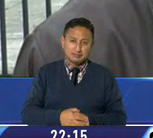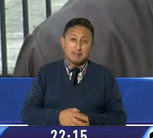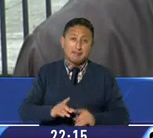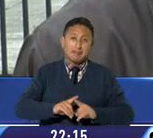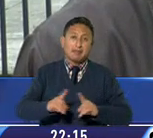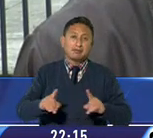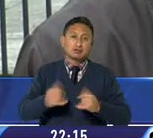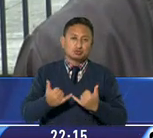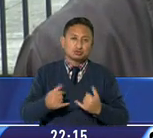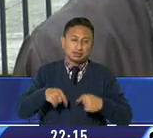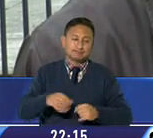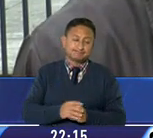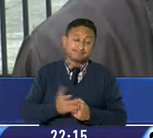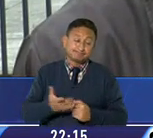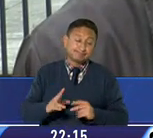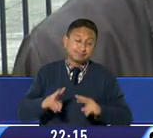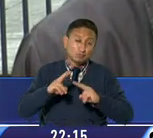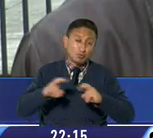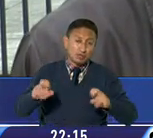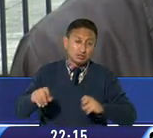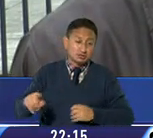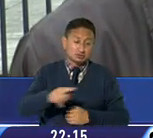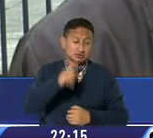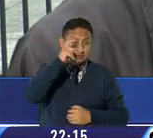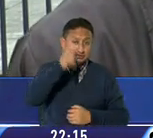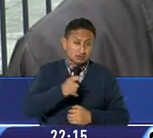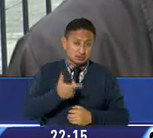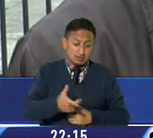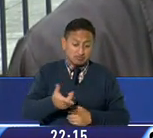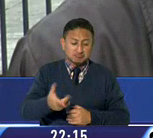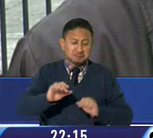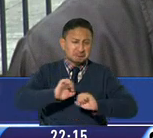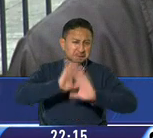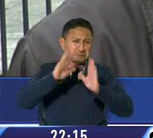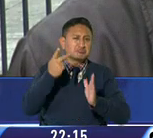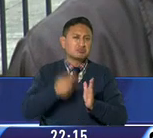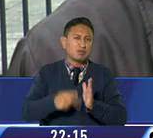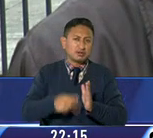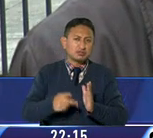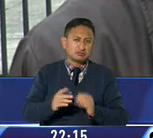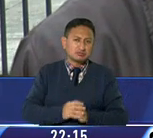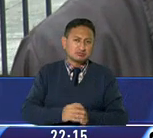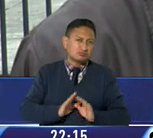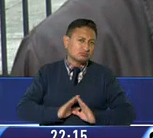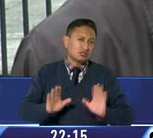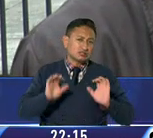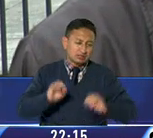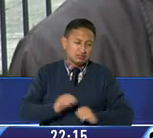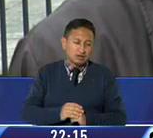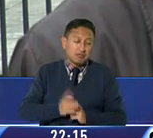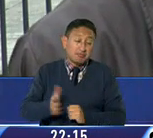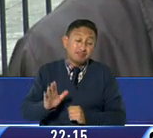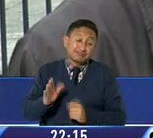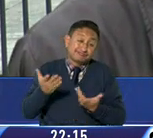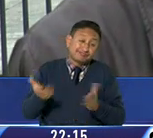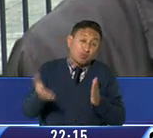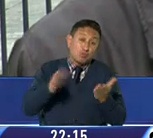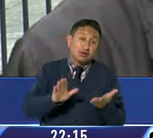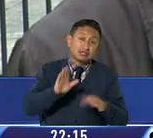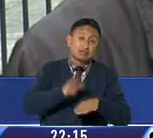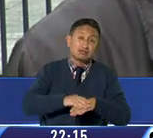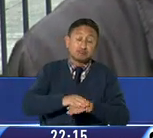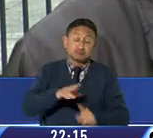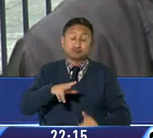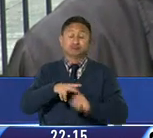se produce una investigación en fiscalía con el fin de transparentar los hechos. Obviamente, aparentemente se trata de una muerte accidental. Sin embargo, la investigación se